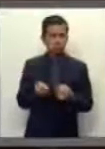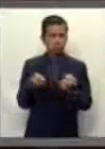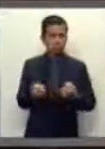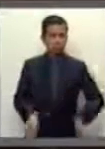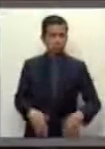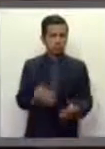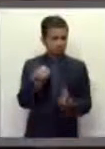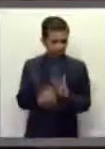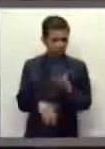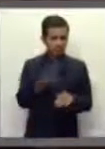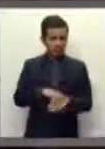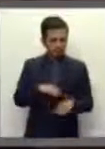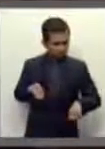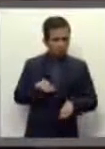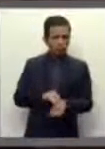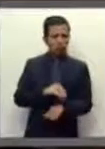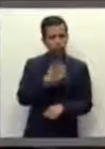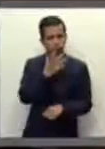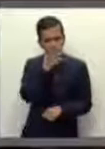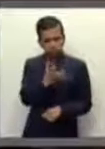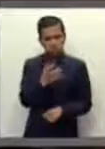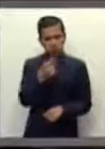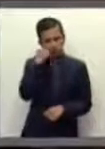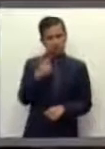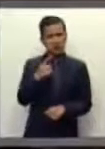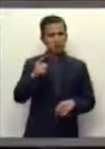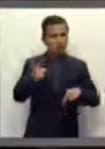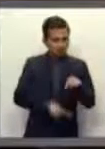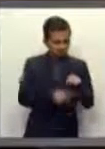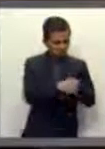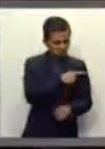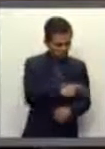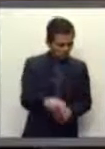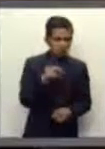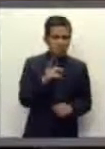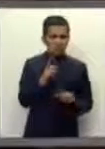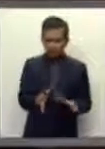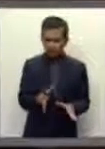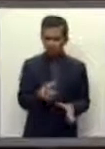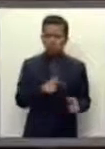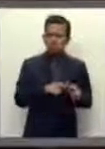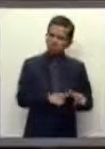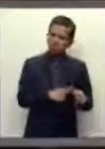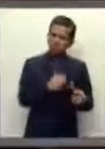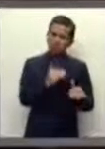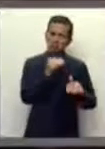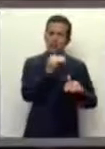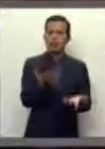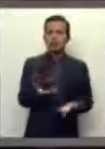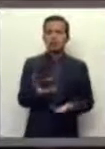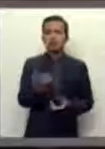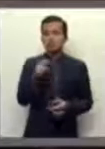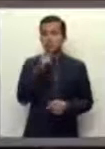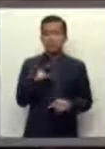criterios sólidos y consistentes para abatir y no solo sostener la pobreza, se han anulado las medidas